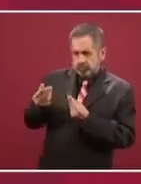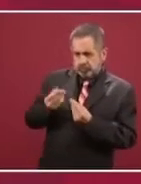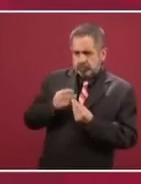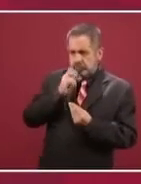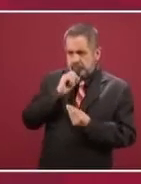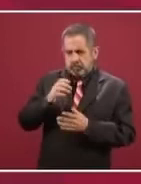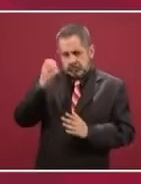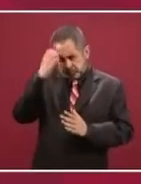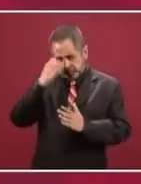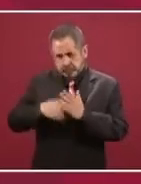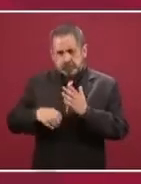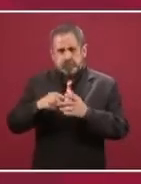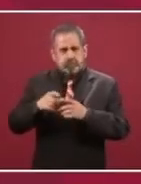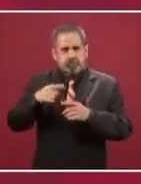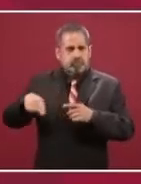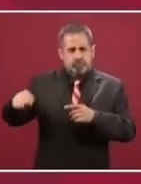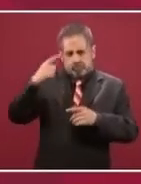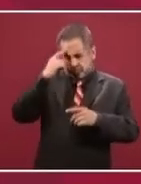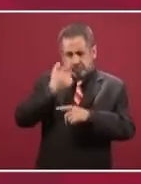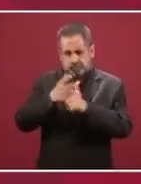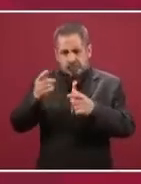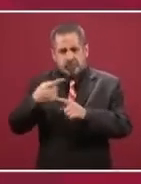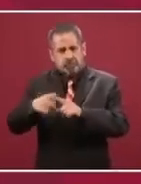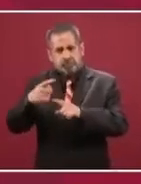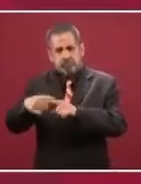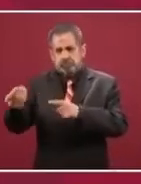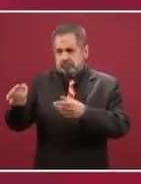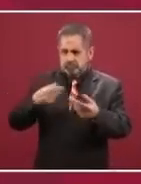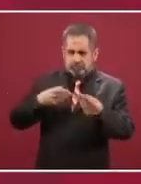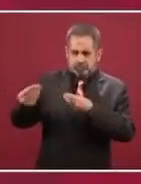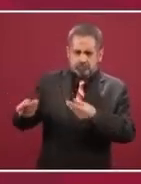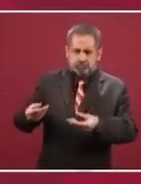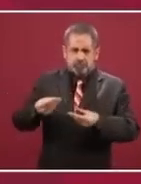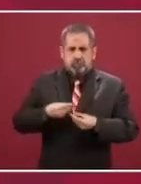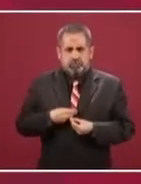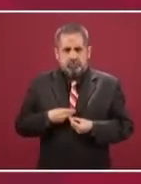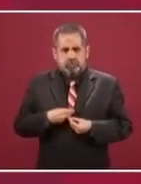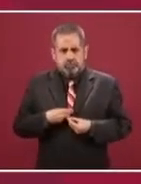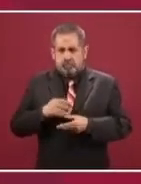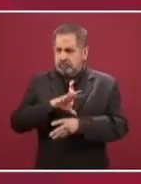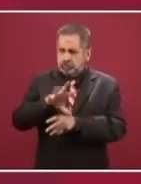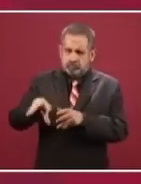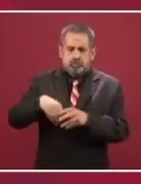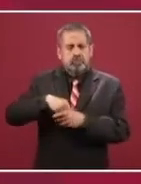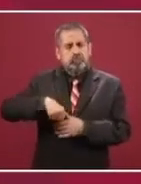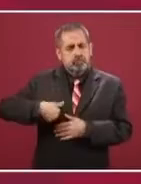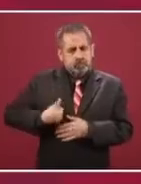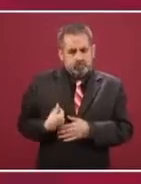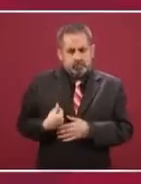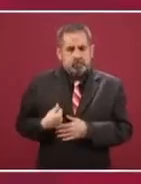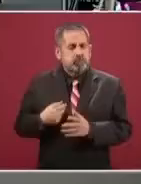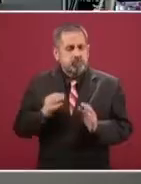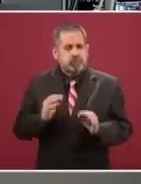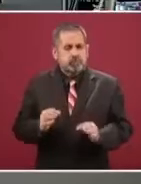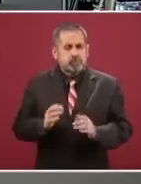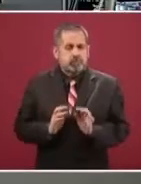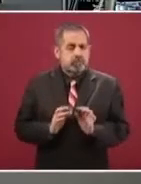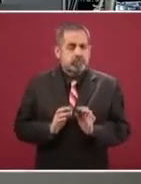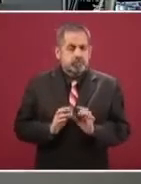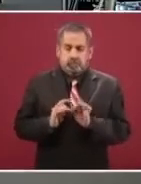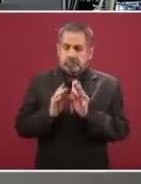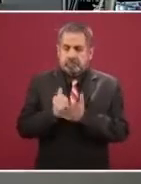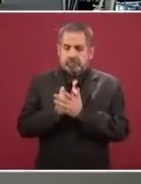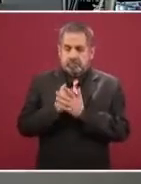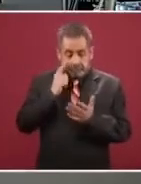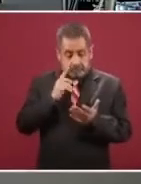religión evangélica y libres pensadores que me entregan de todo y todo lo guardo porque pues no está de más.